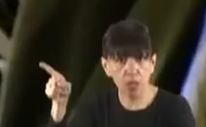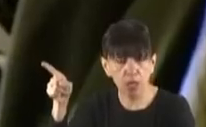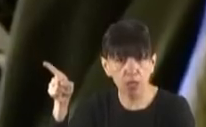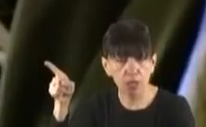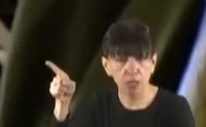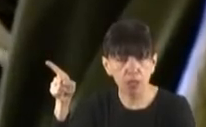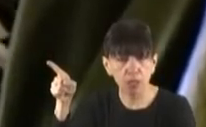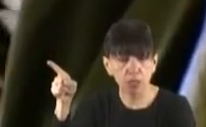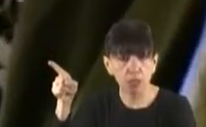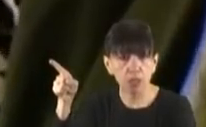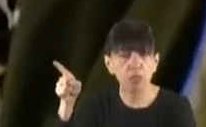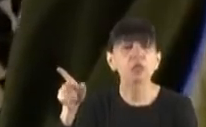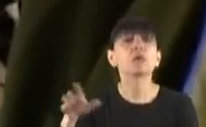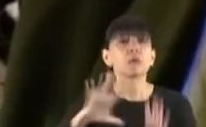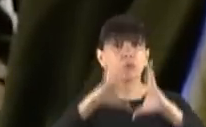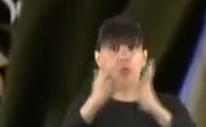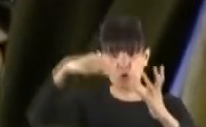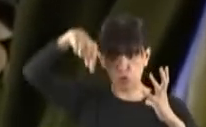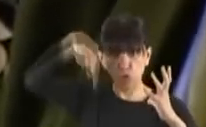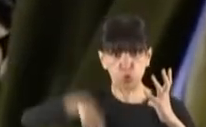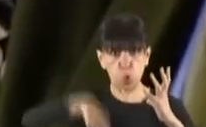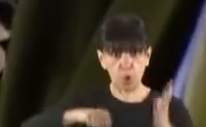Y el sur empieza a despertarse.